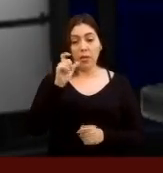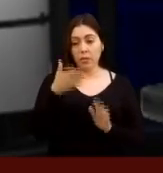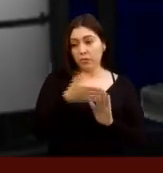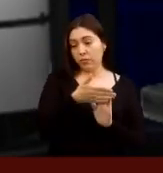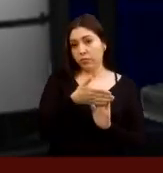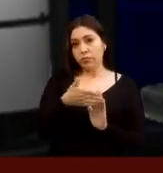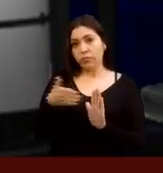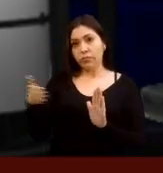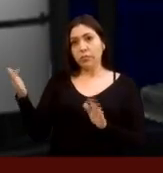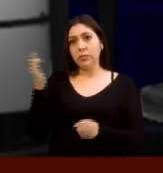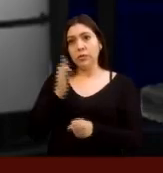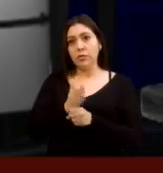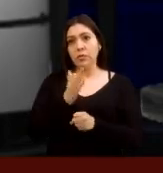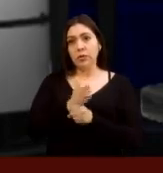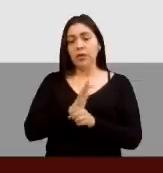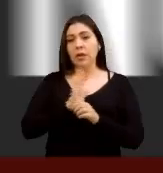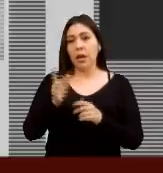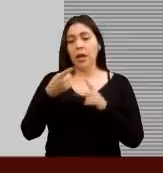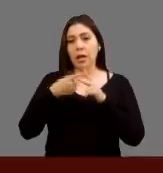ya en el Senado.